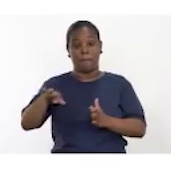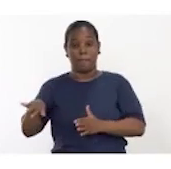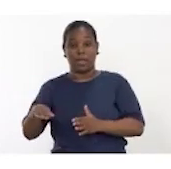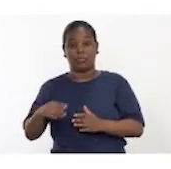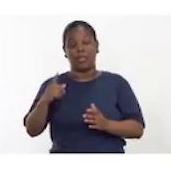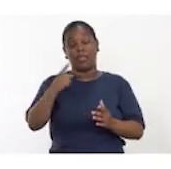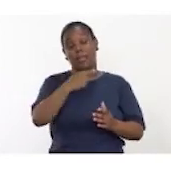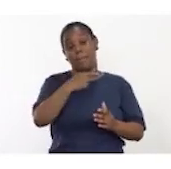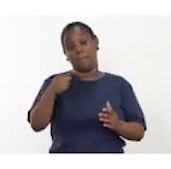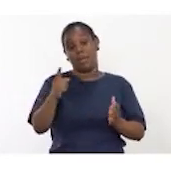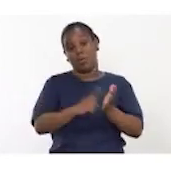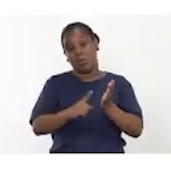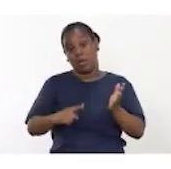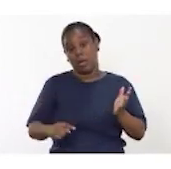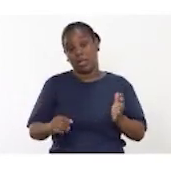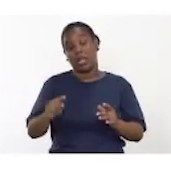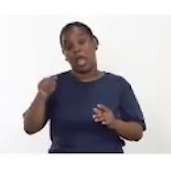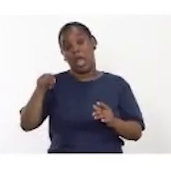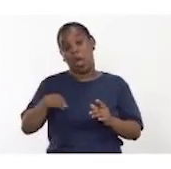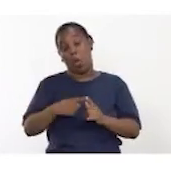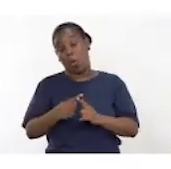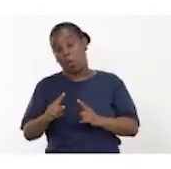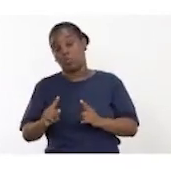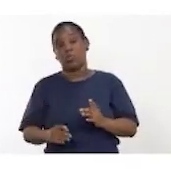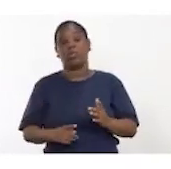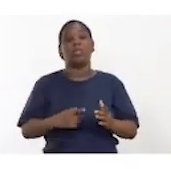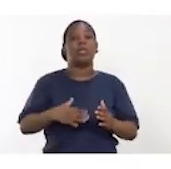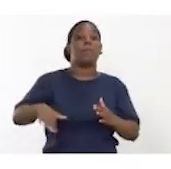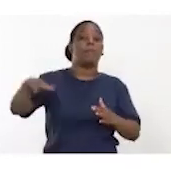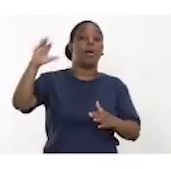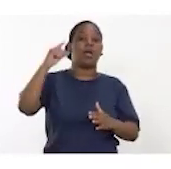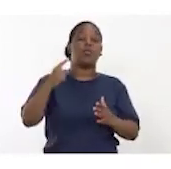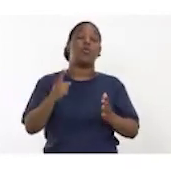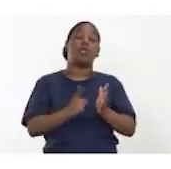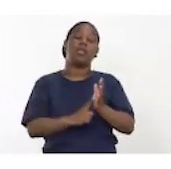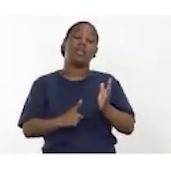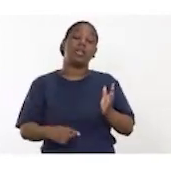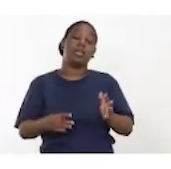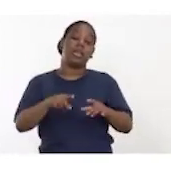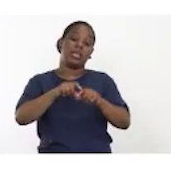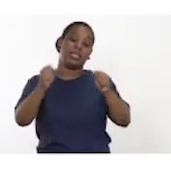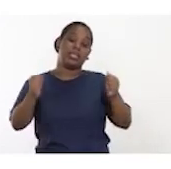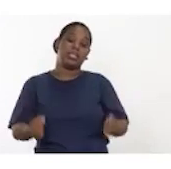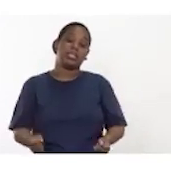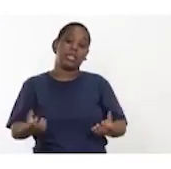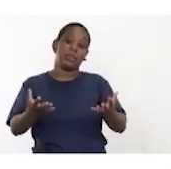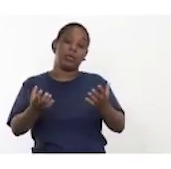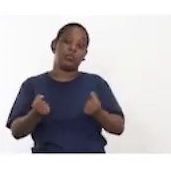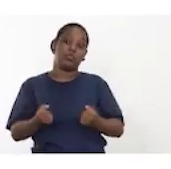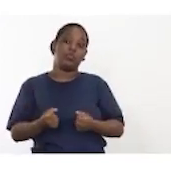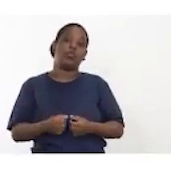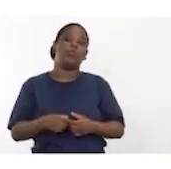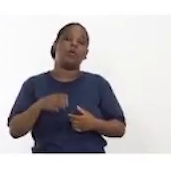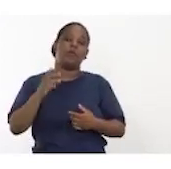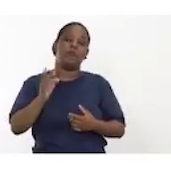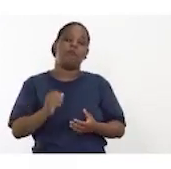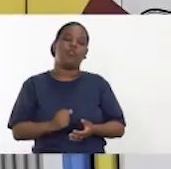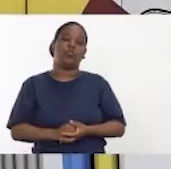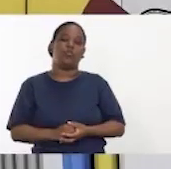estado de menor energía a uno de mayor energía y el sistema absorbe un